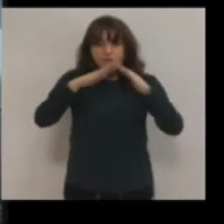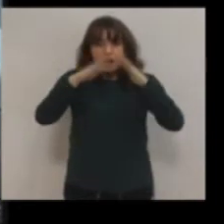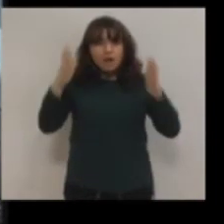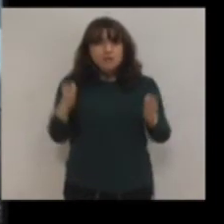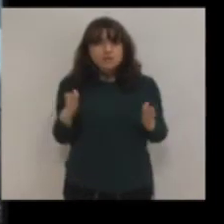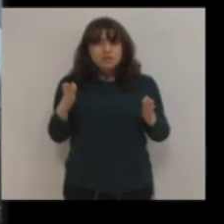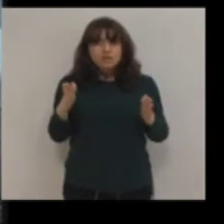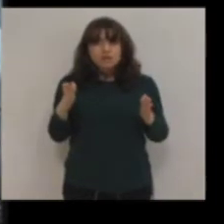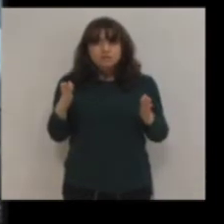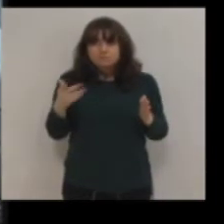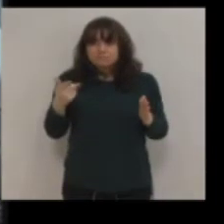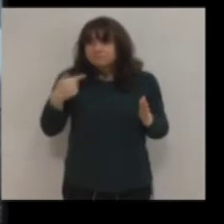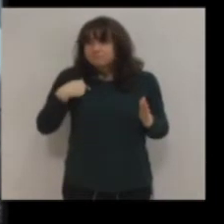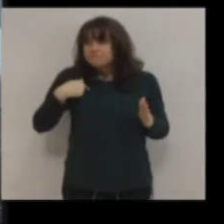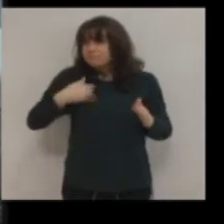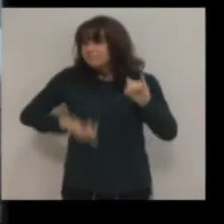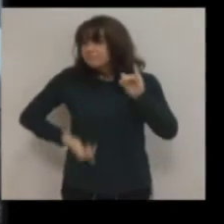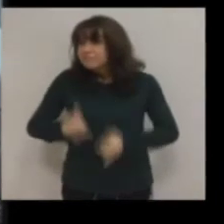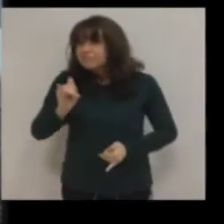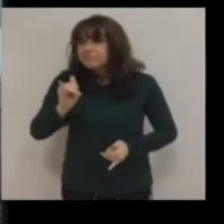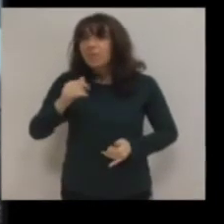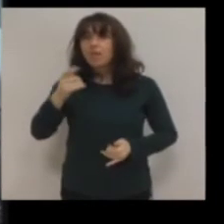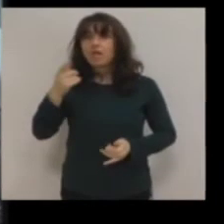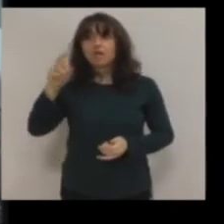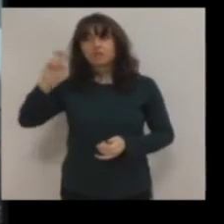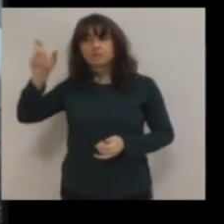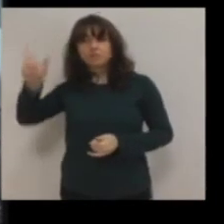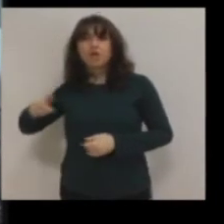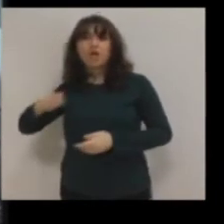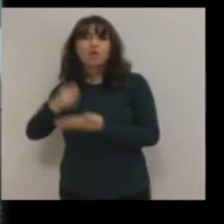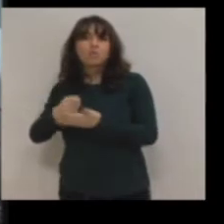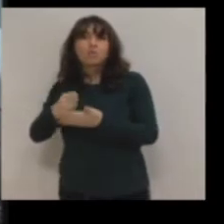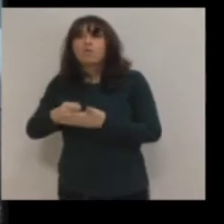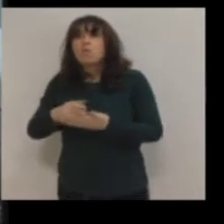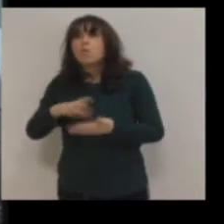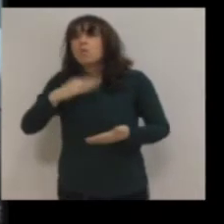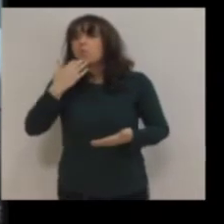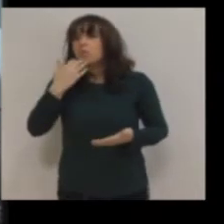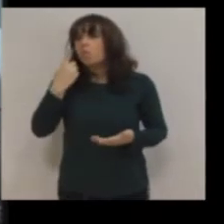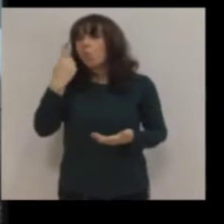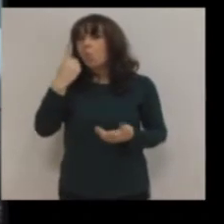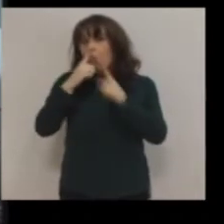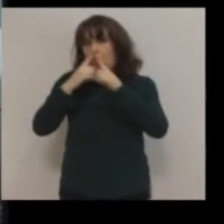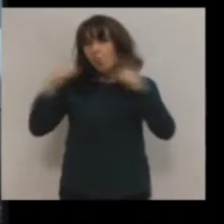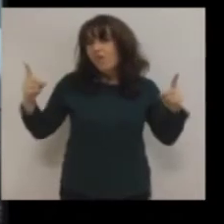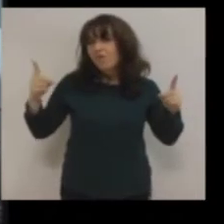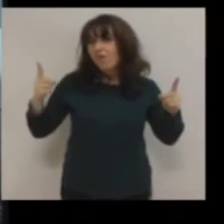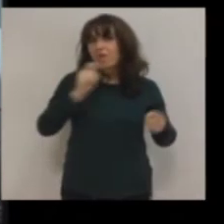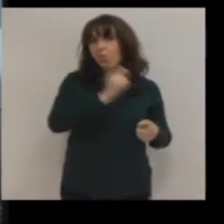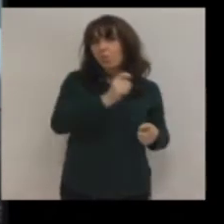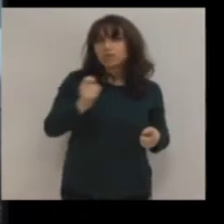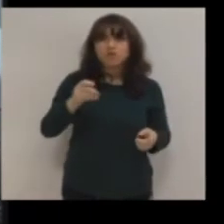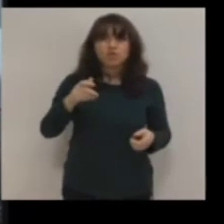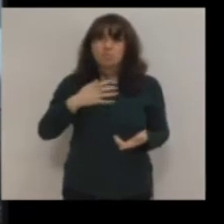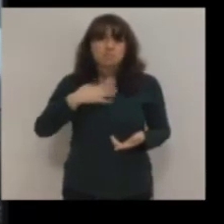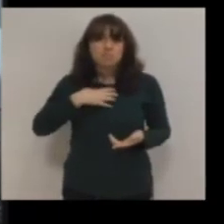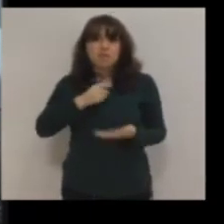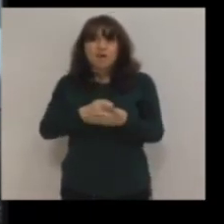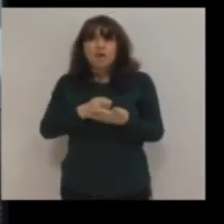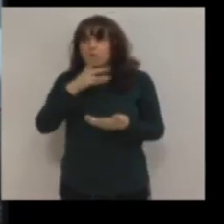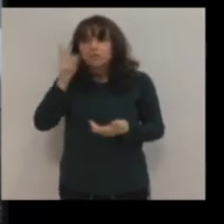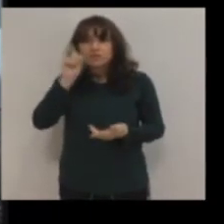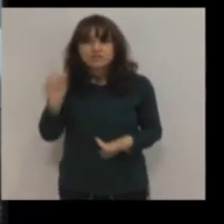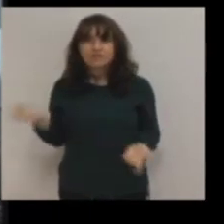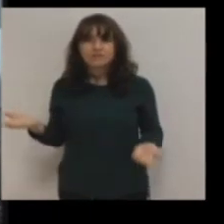vivienda por el precio de remate, y todo eso por haber impagado a lo mejor un año de cuotas. Esto todos los años